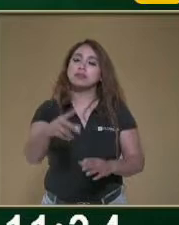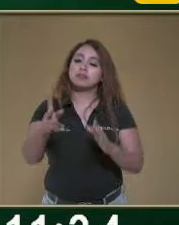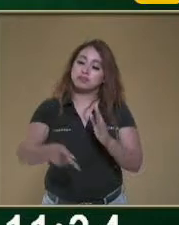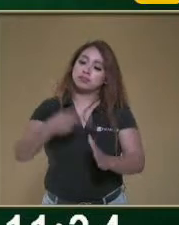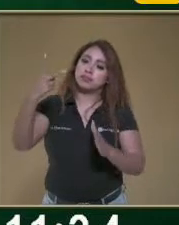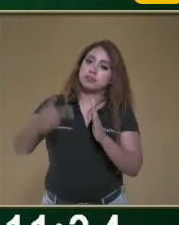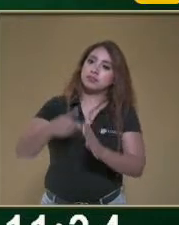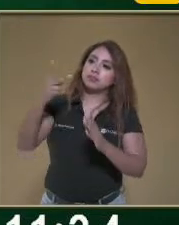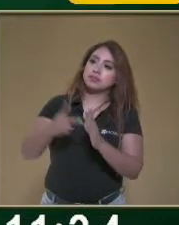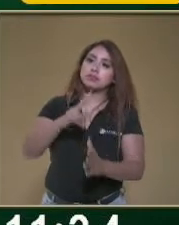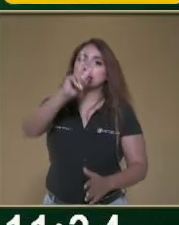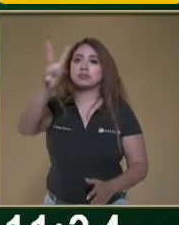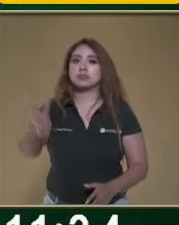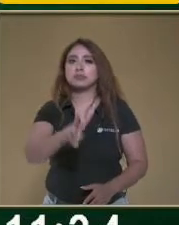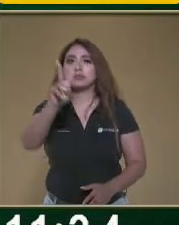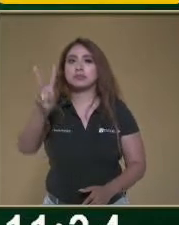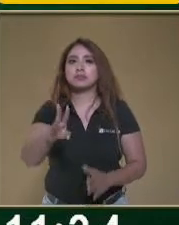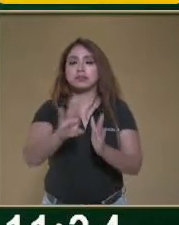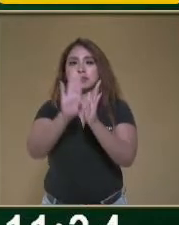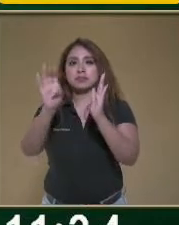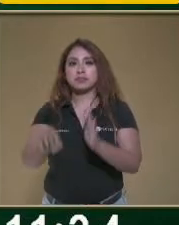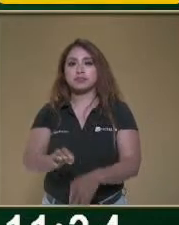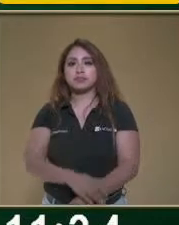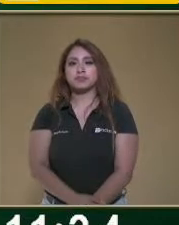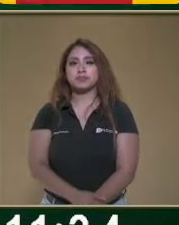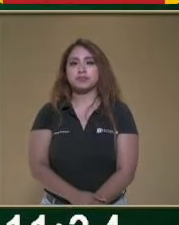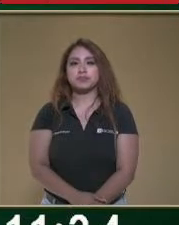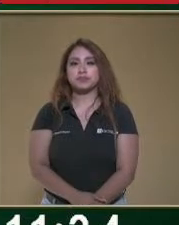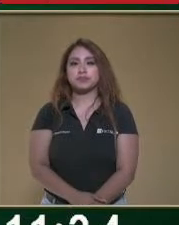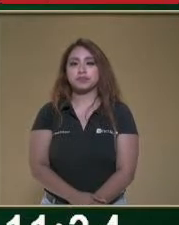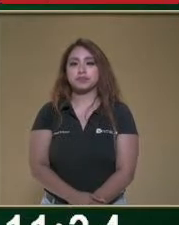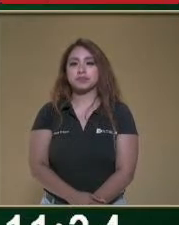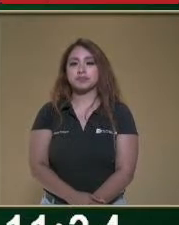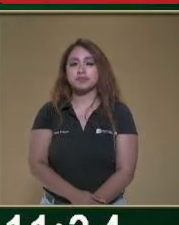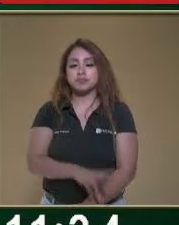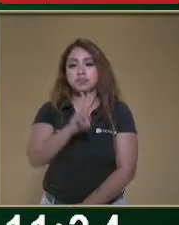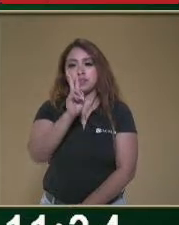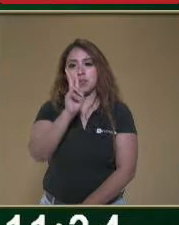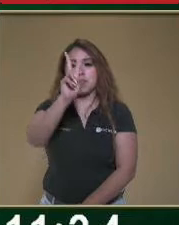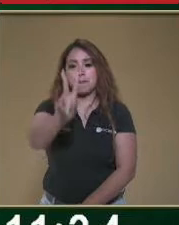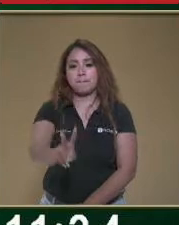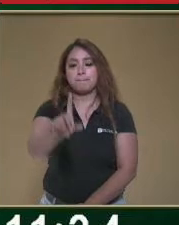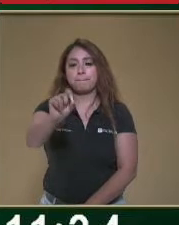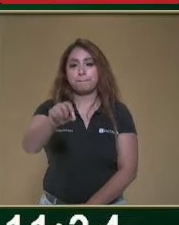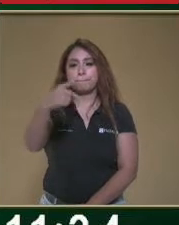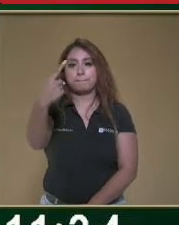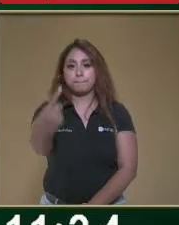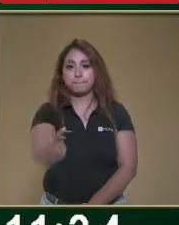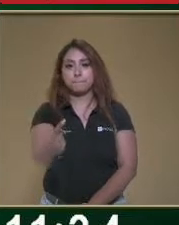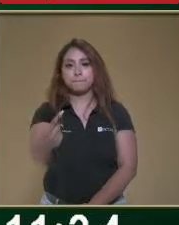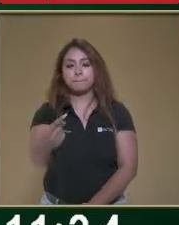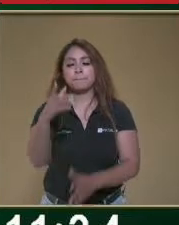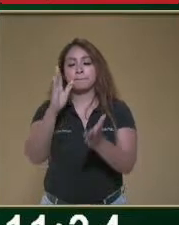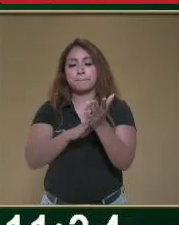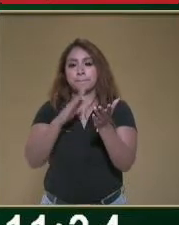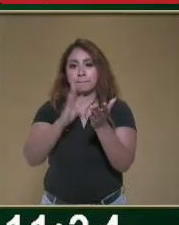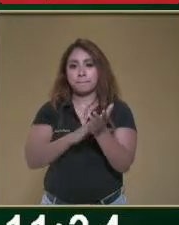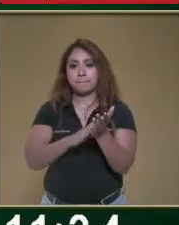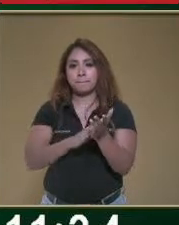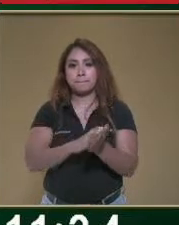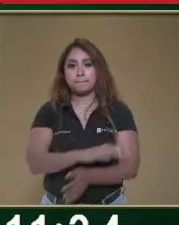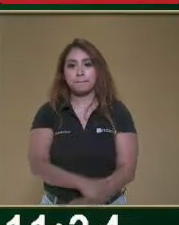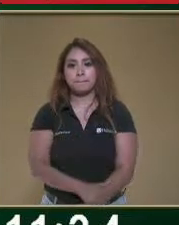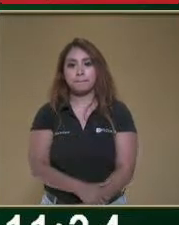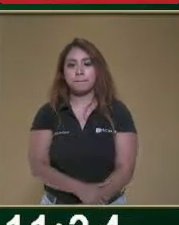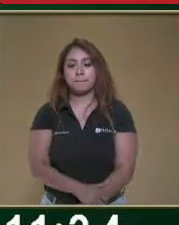el viernes, por ejemplo, el viernes 21, que sería el viernes pasado, tuvieron visita a la biblioteca y el